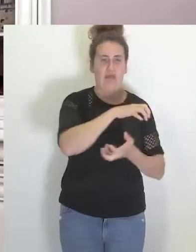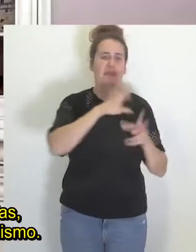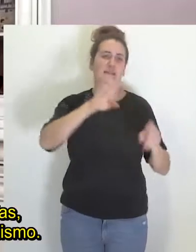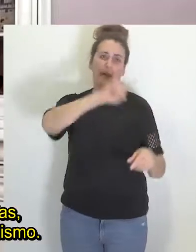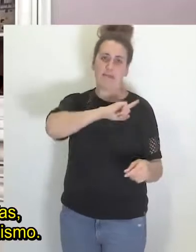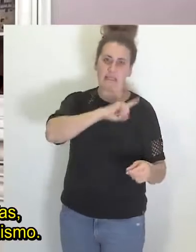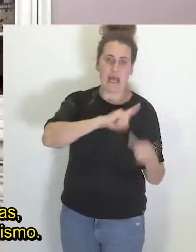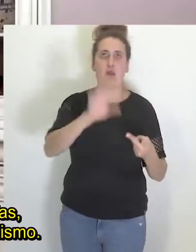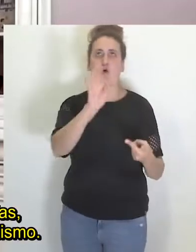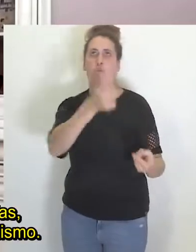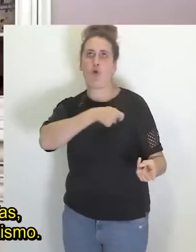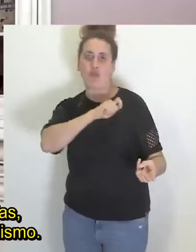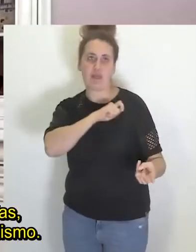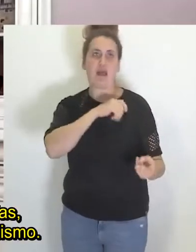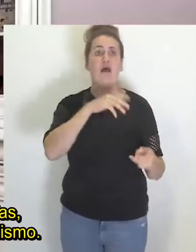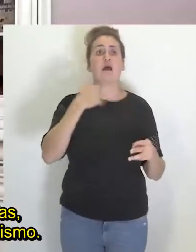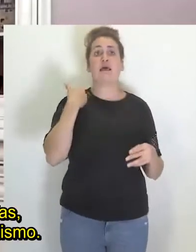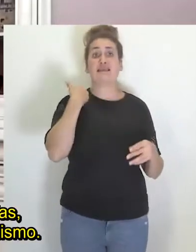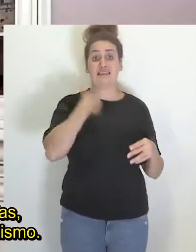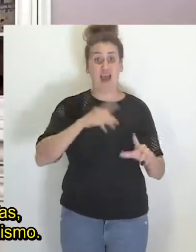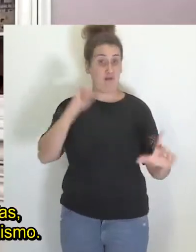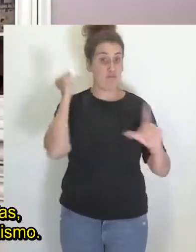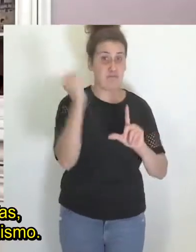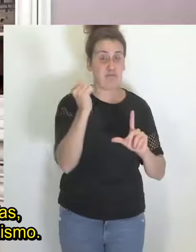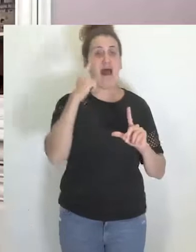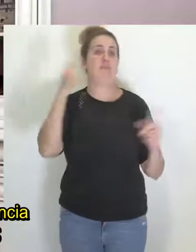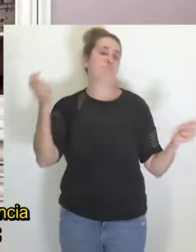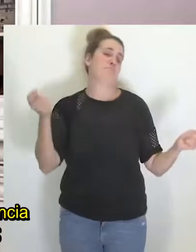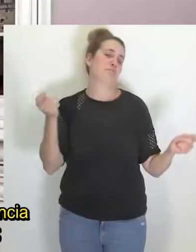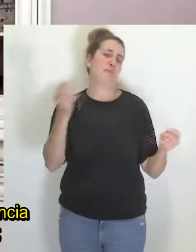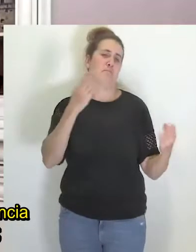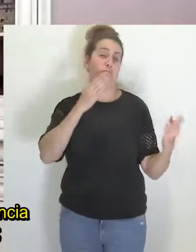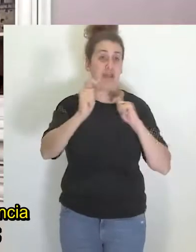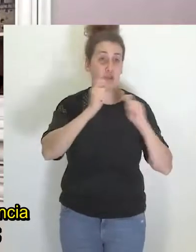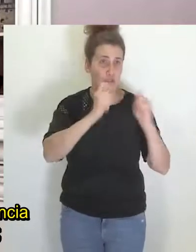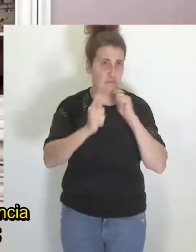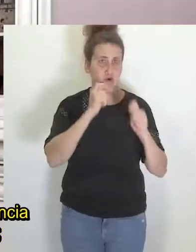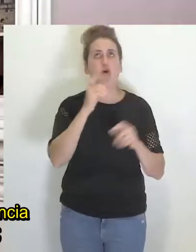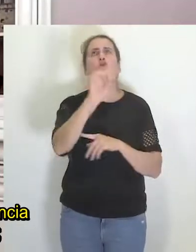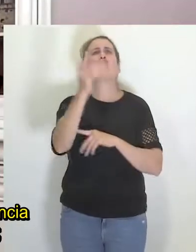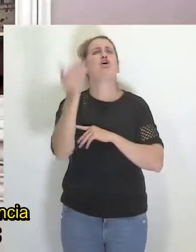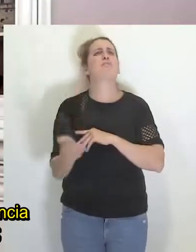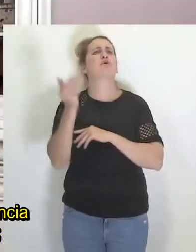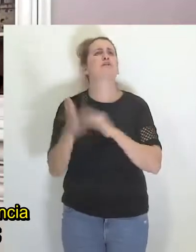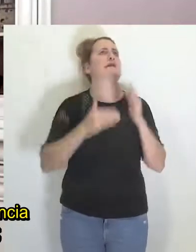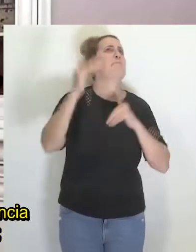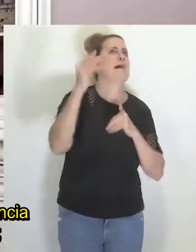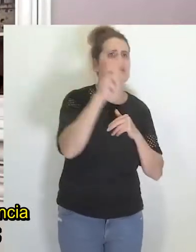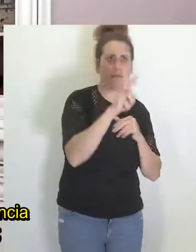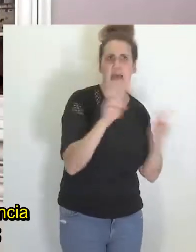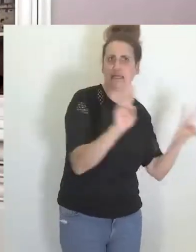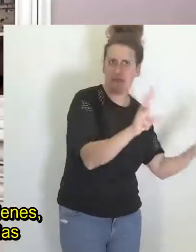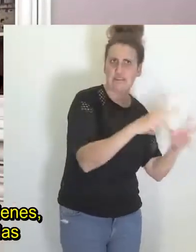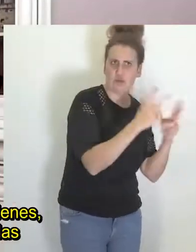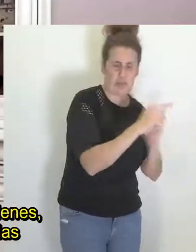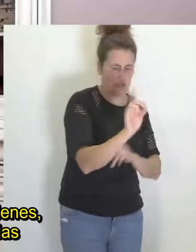de militares o policía es cuando ya se ataca al periodismo. No porque tenga más importancia que las activistas